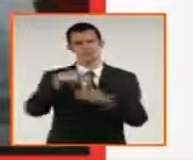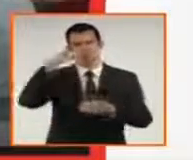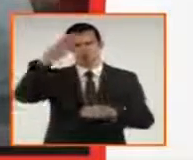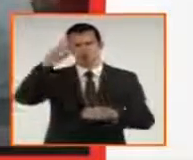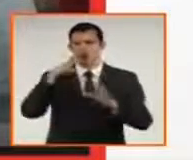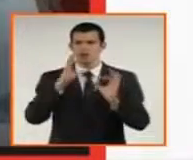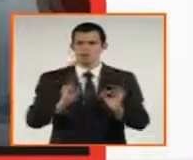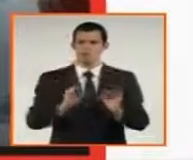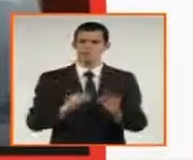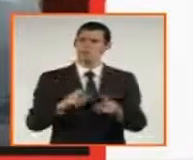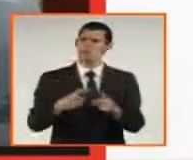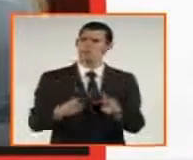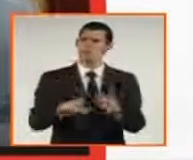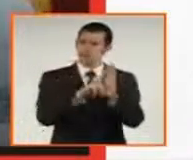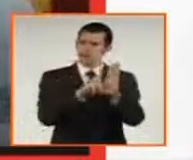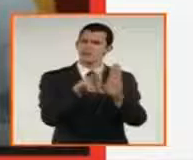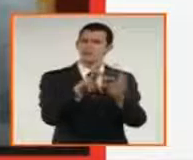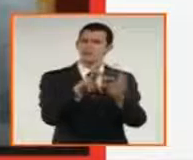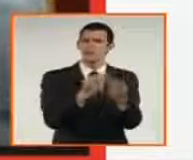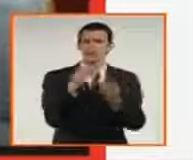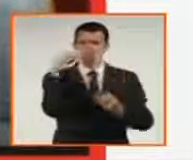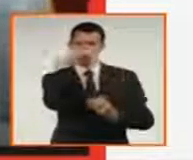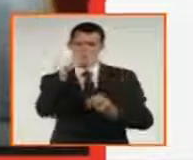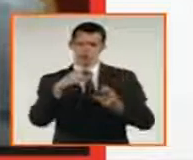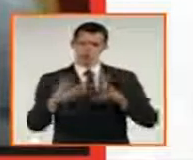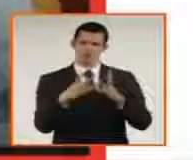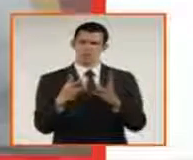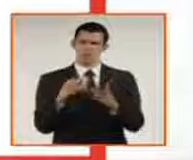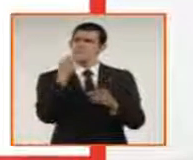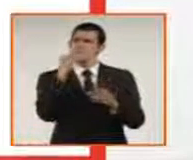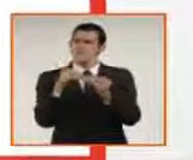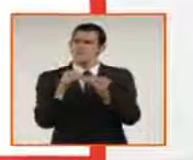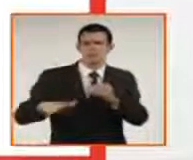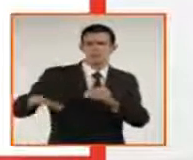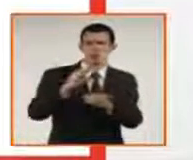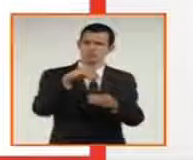código inclusivo, es un código moderno, es un código humanista.